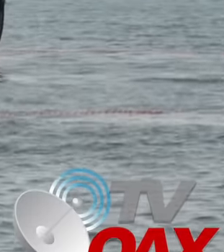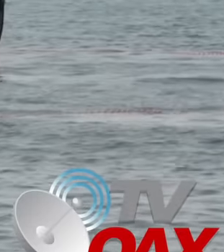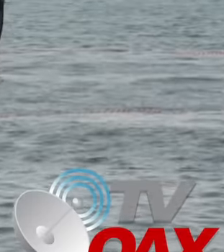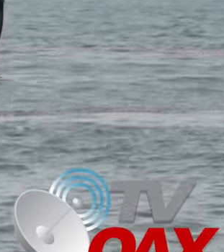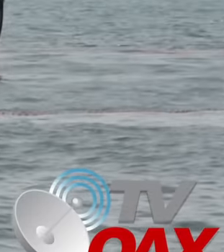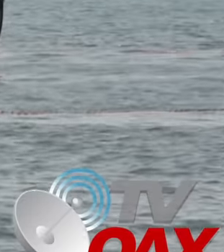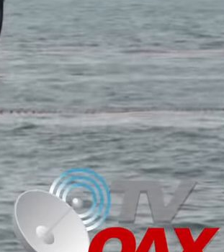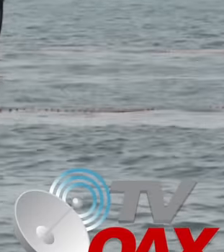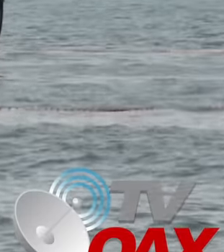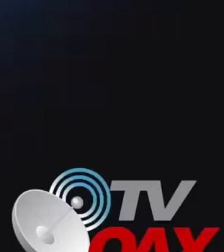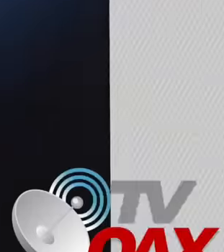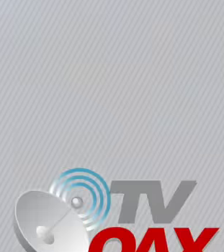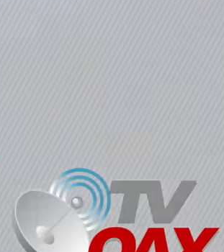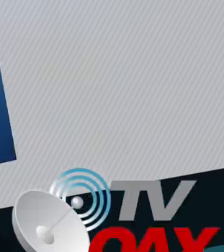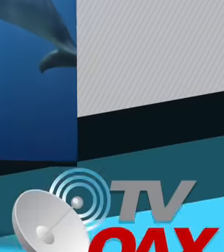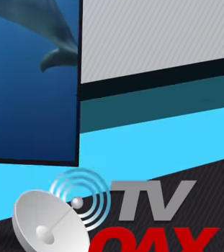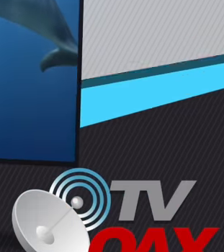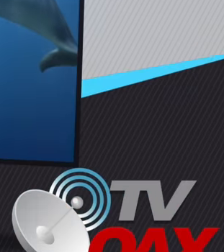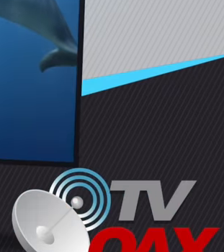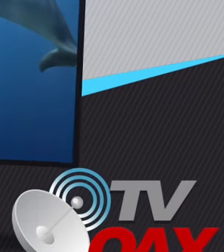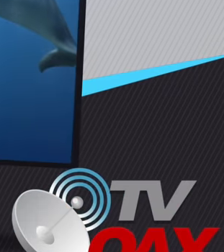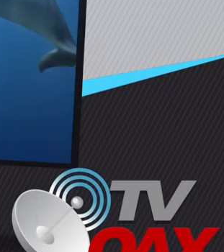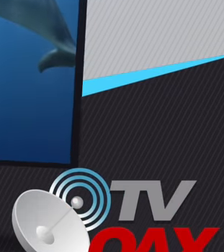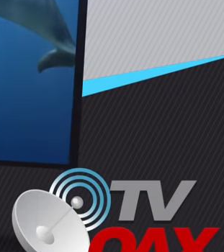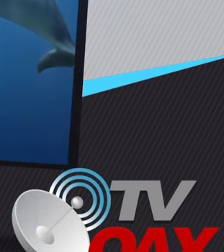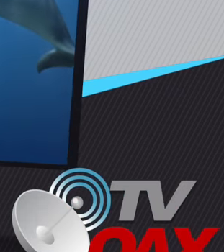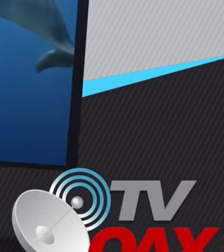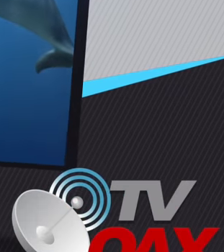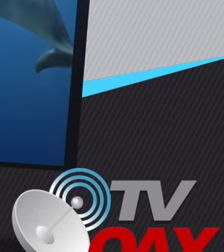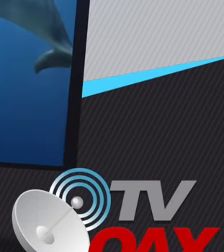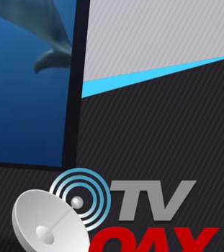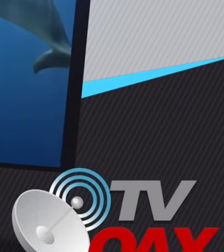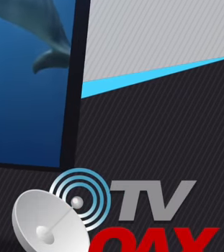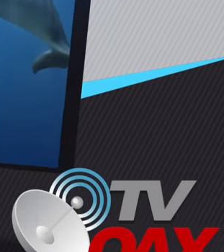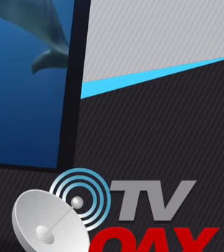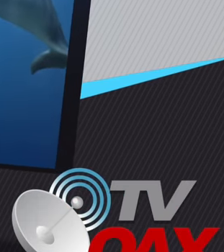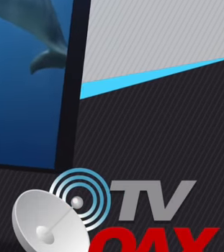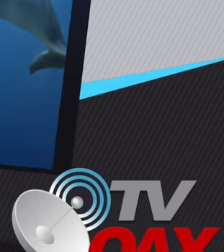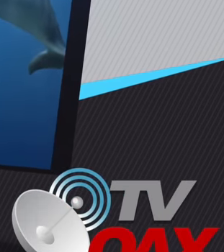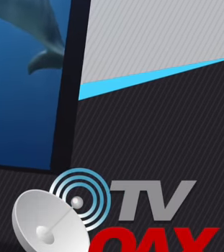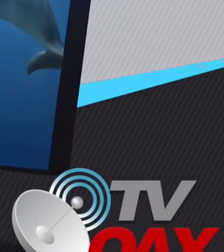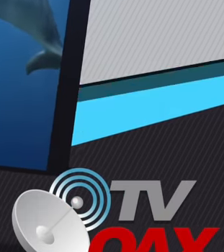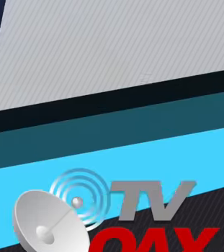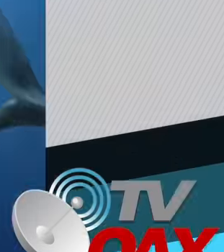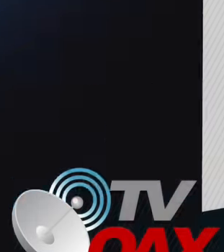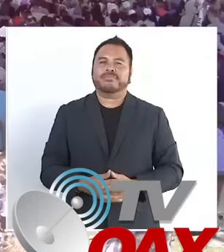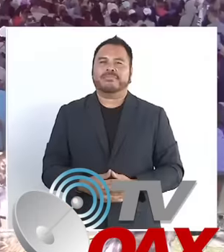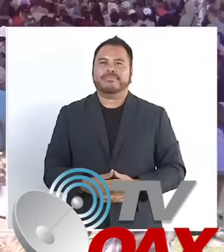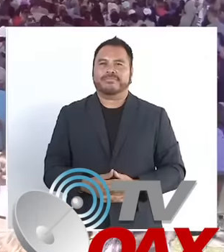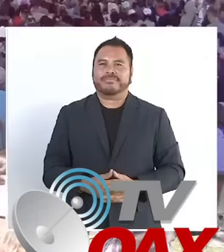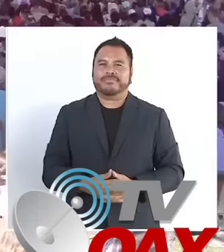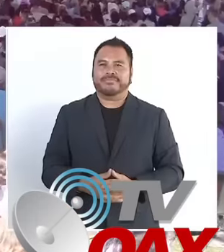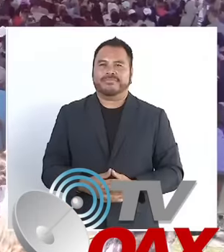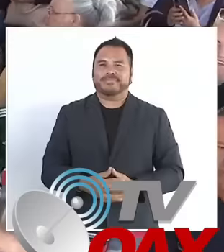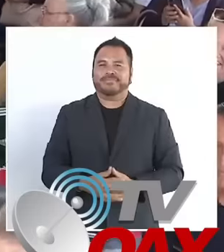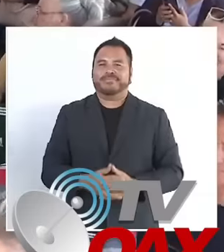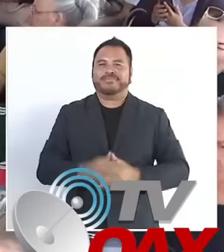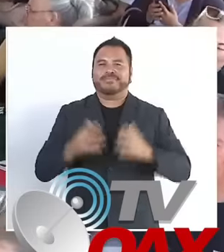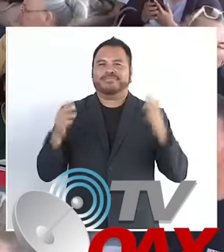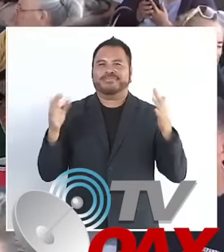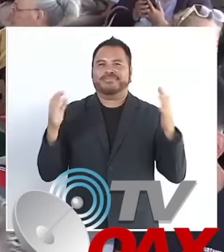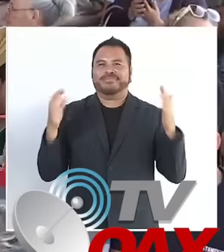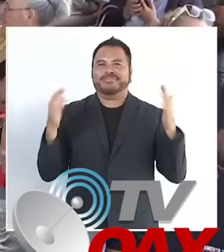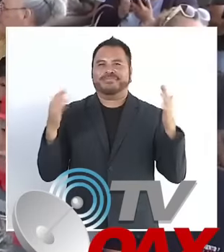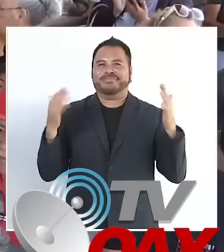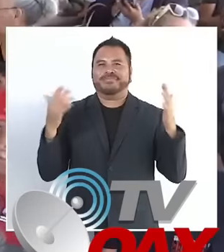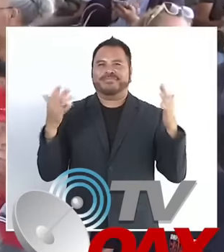la conservación de la vaquita marina en el Alto Golfo de California. Ante cientos de personas reunidas